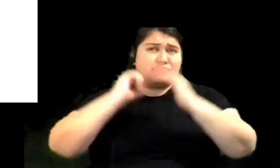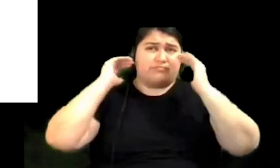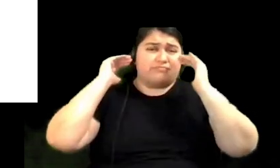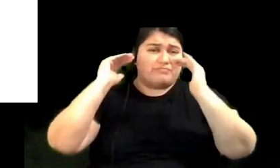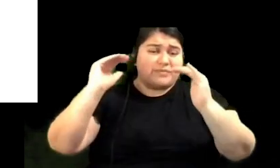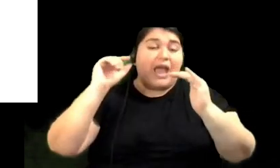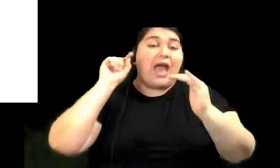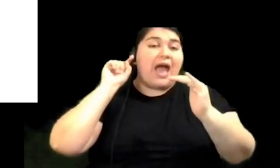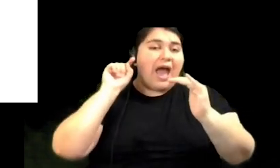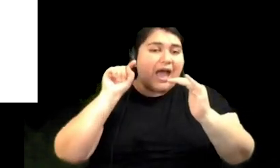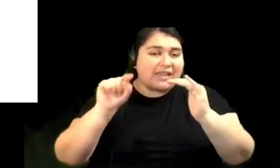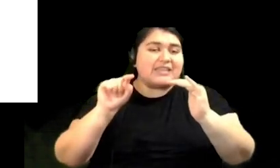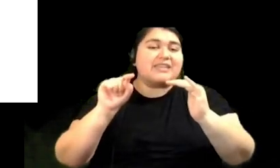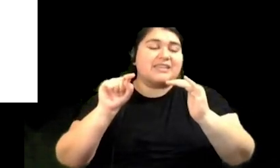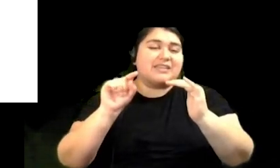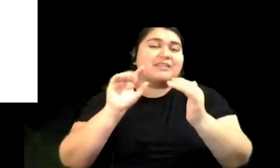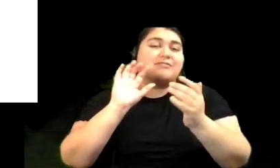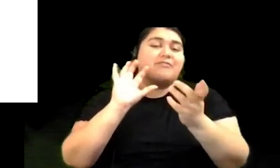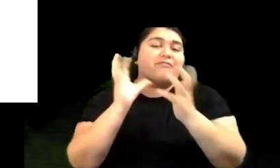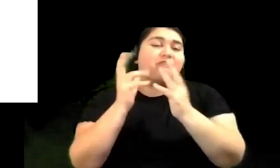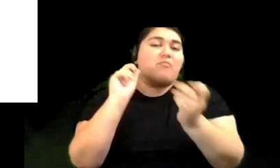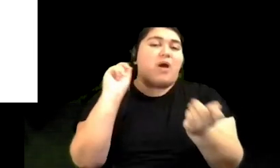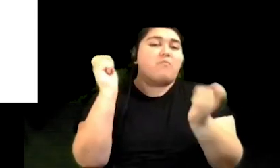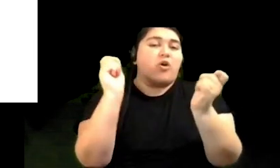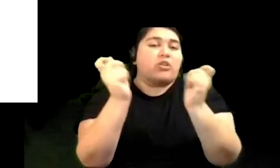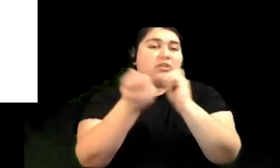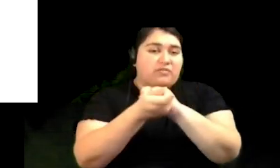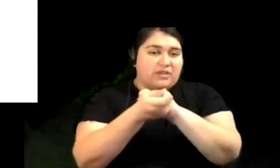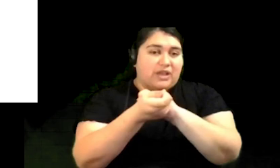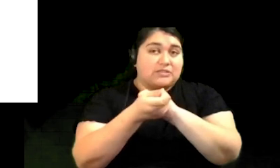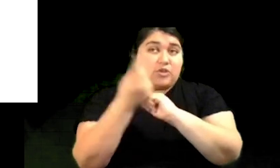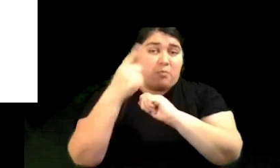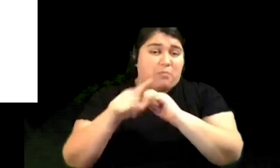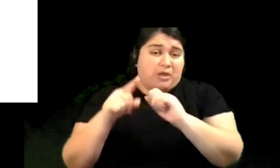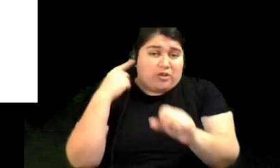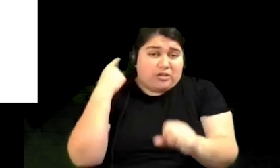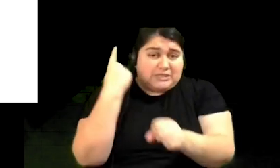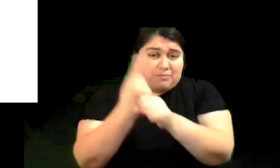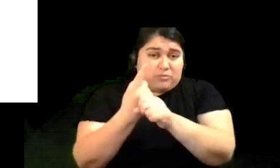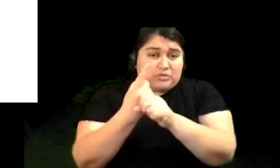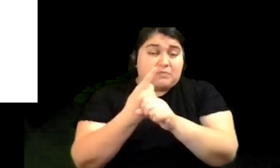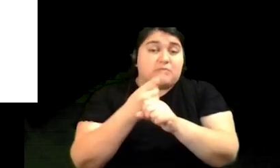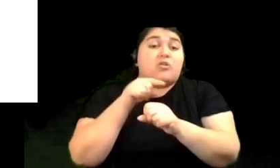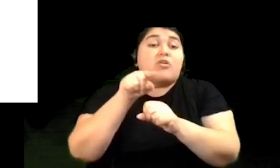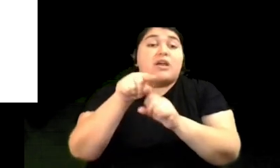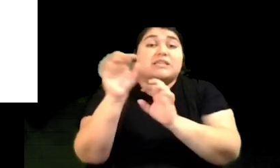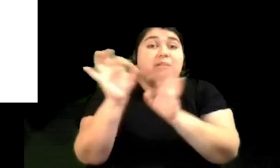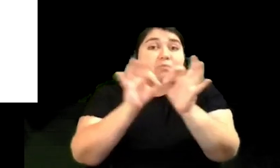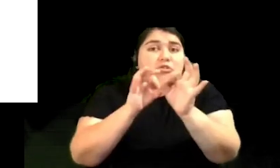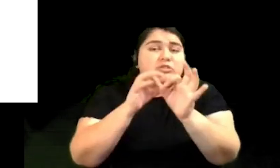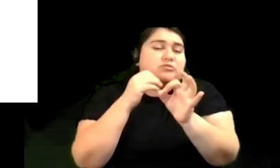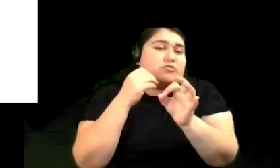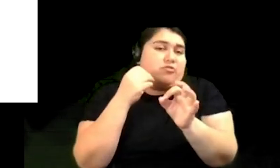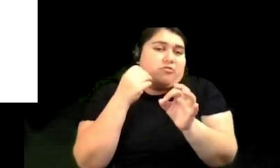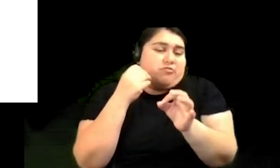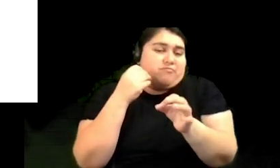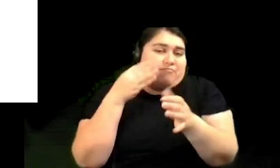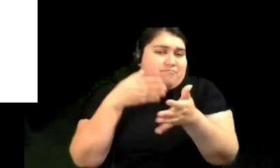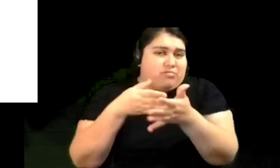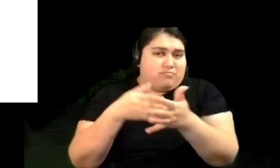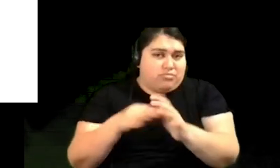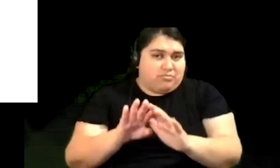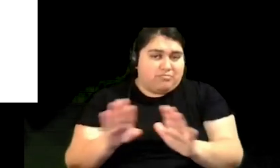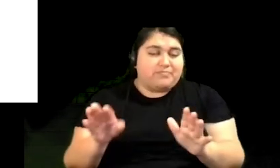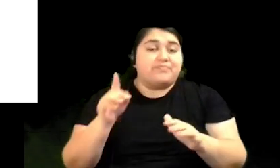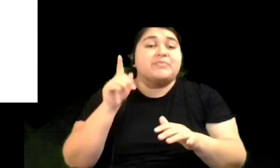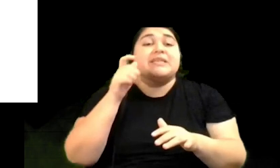implica una modificación en el reglamento de propiedad del 100%, que a ver si se aprobaba ese reglamento de propiedad. Y después lo que había que